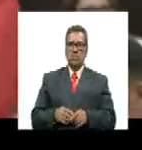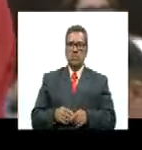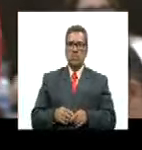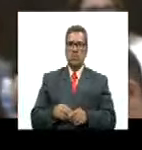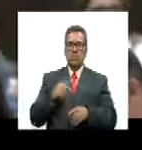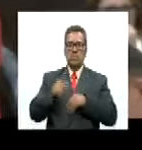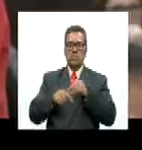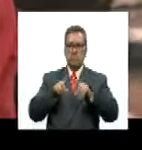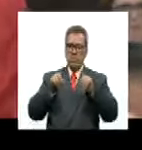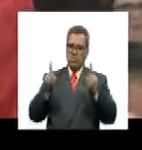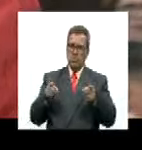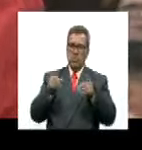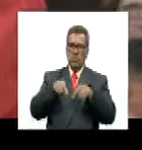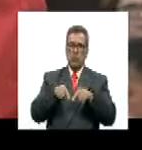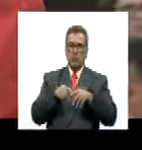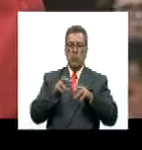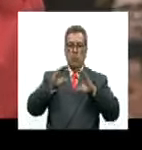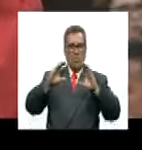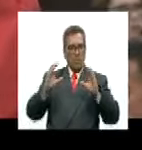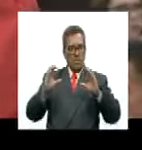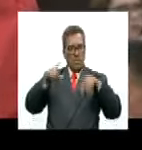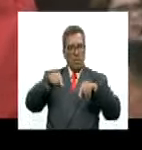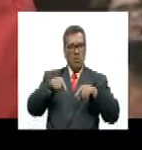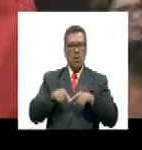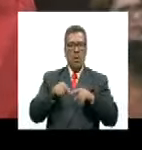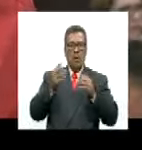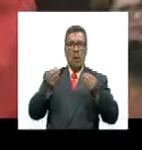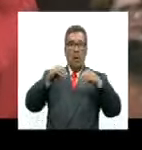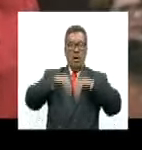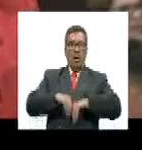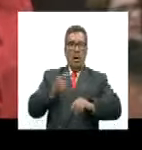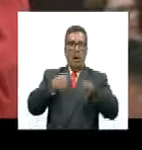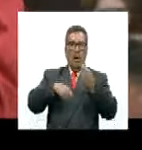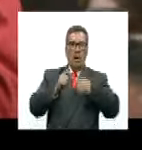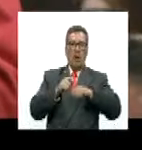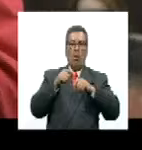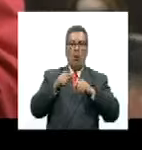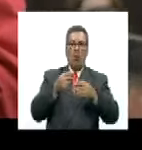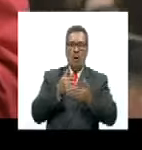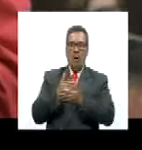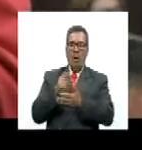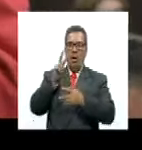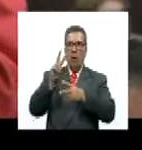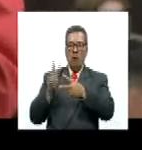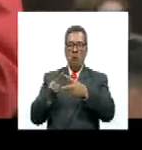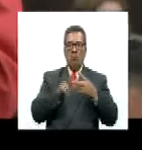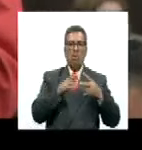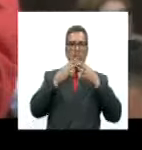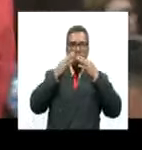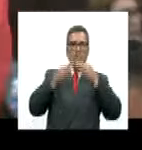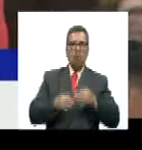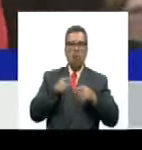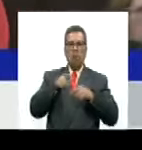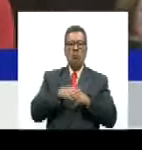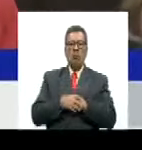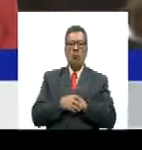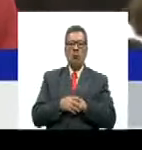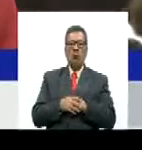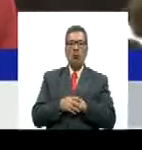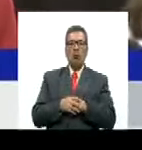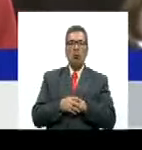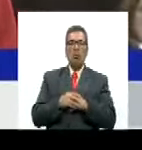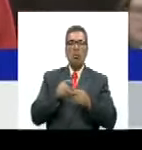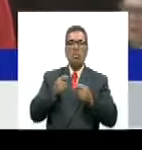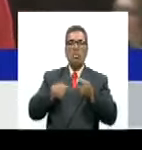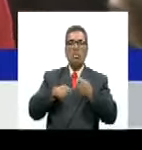hacer un paréntesis acá y establecer que es un acuerdo para inversiones recíprocas, pero es evidente que en los